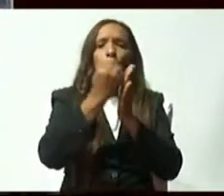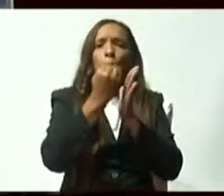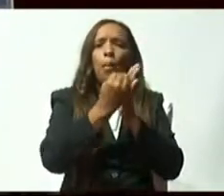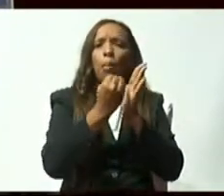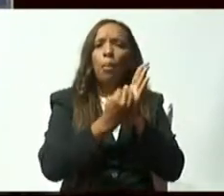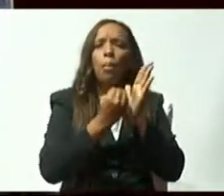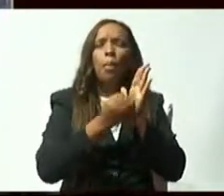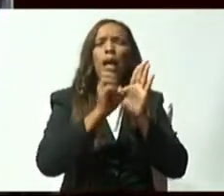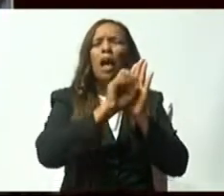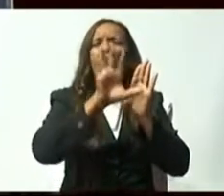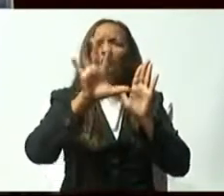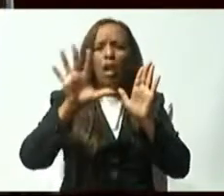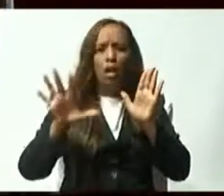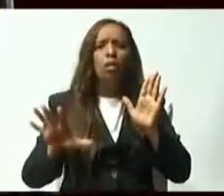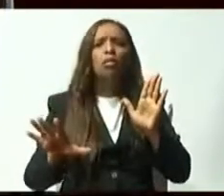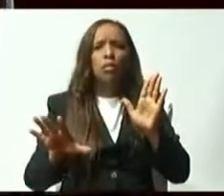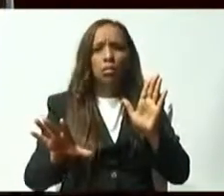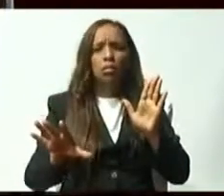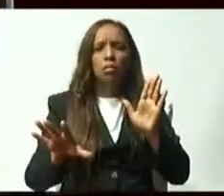porque